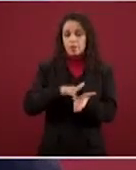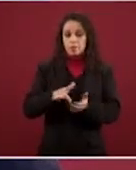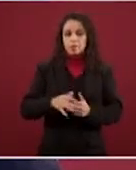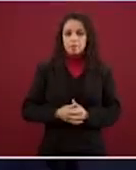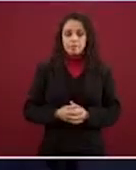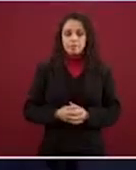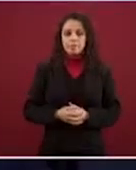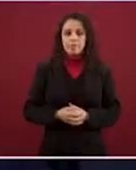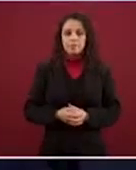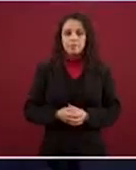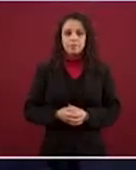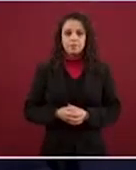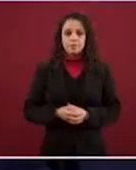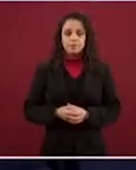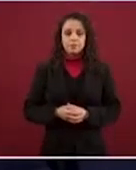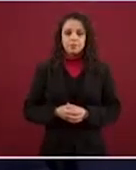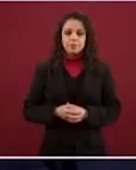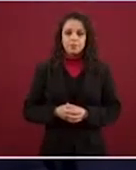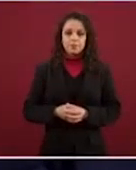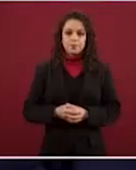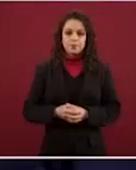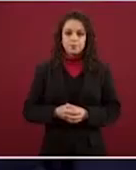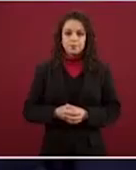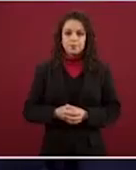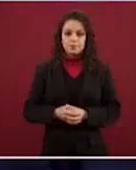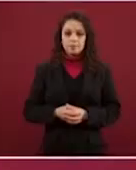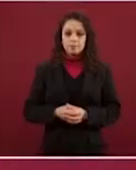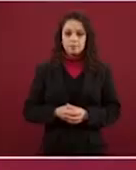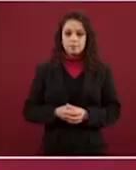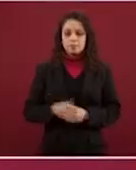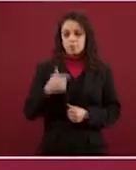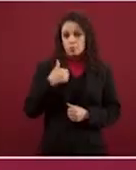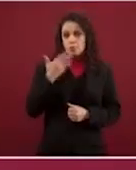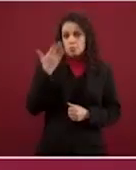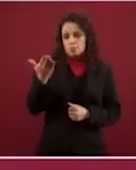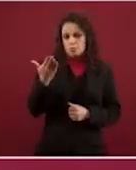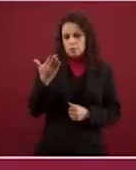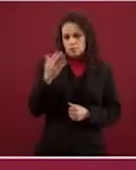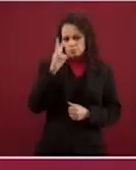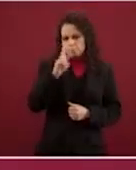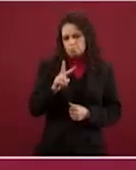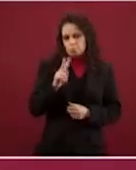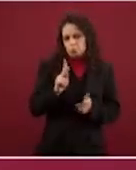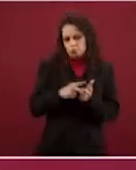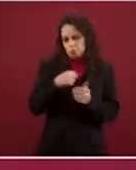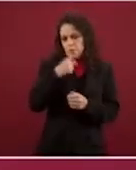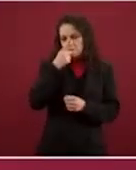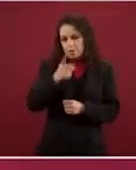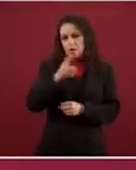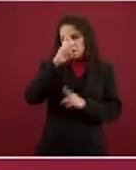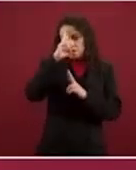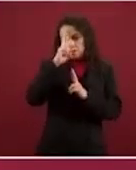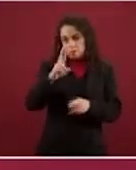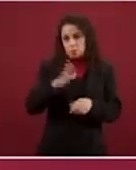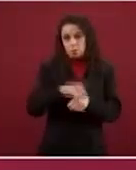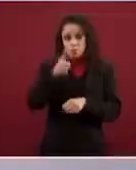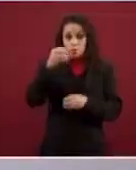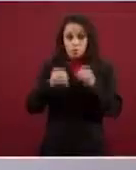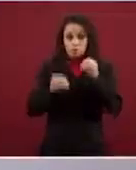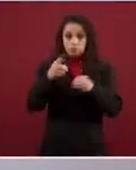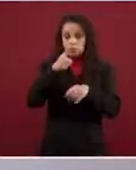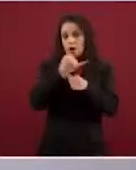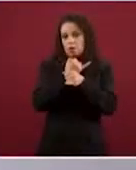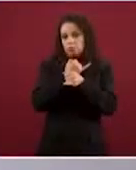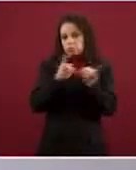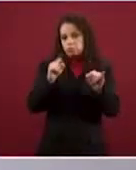lo hago, repito, de manera respetuosa porque el fiscal es autónomo, es independiente, pero se trata de un